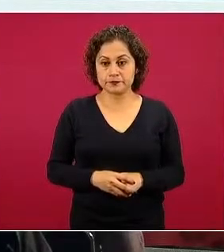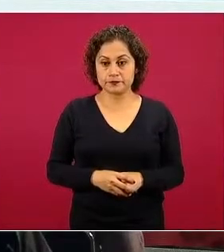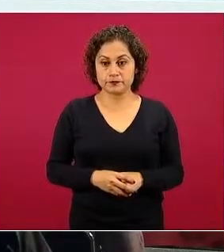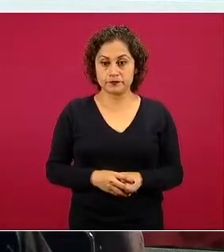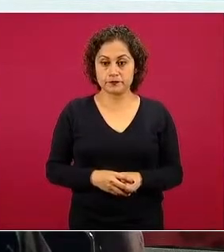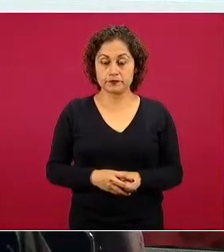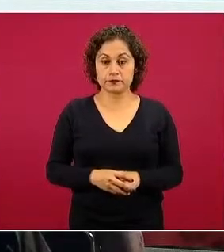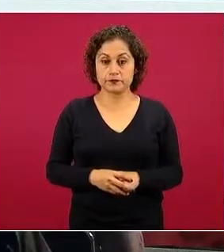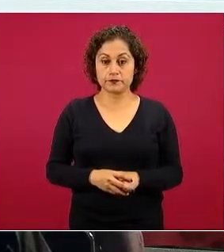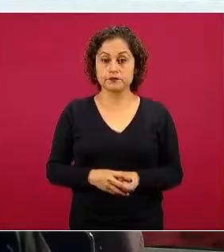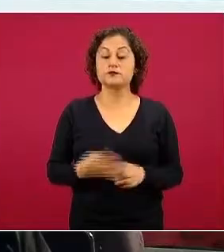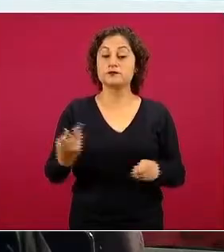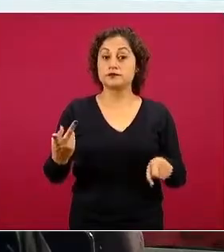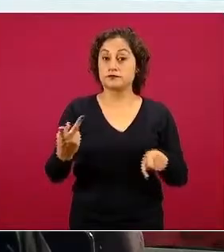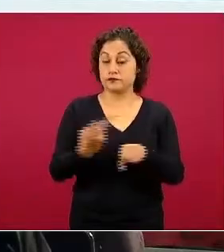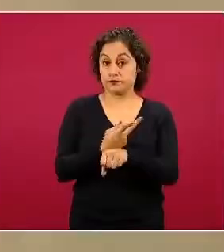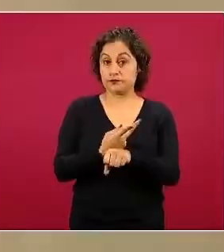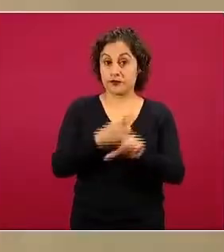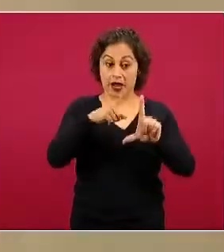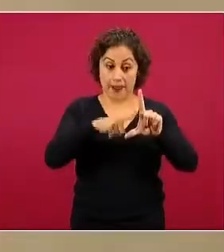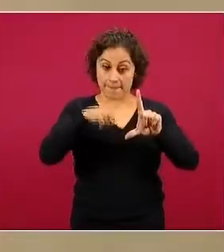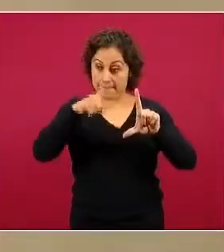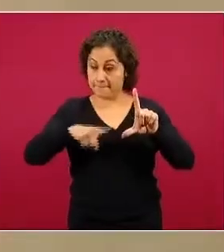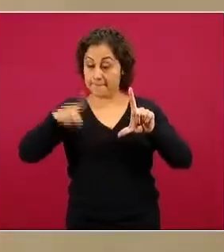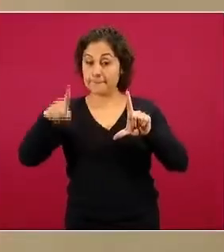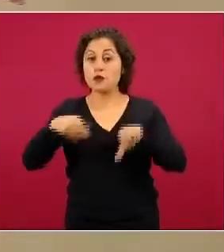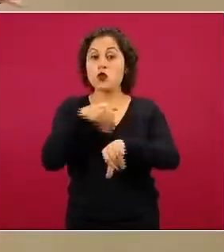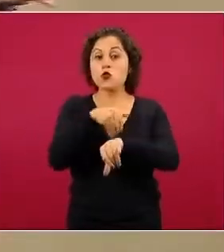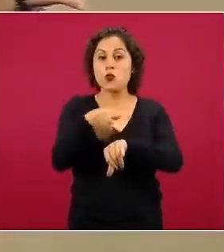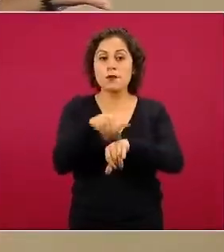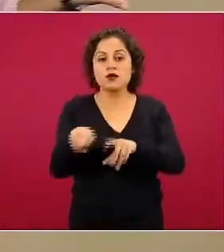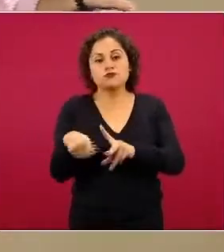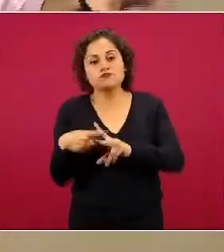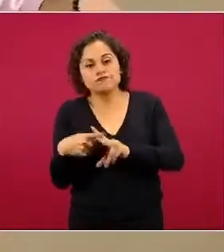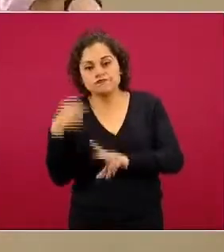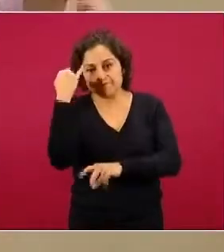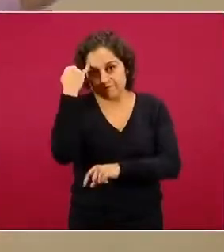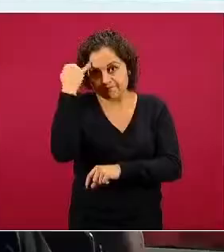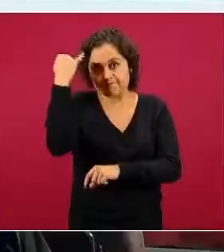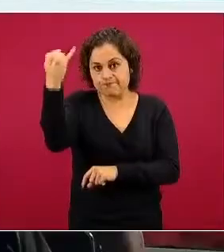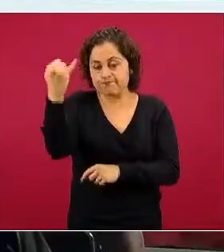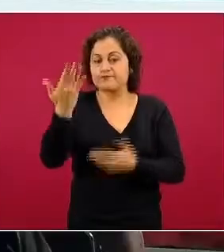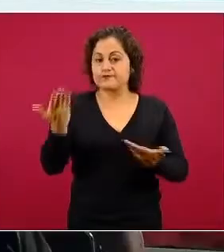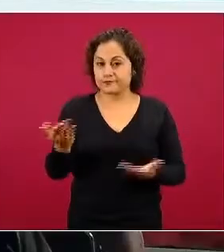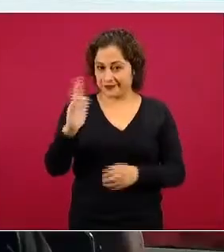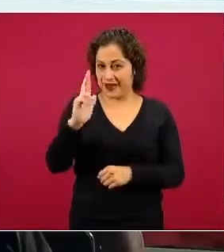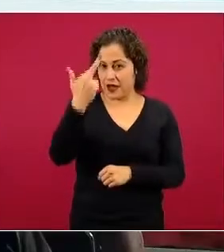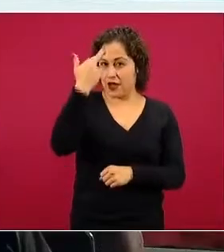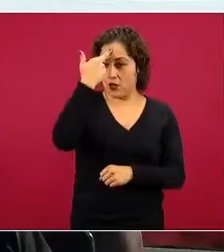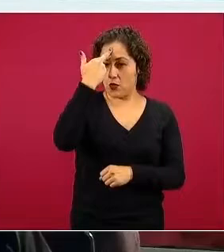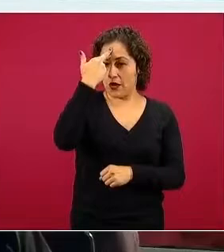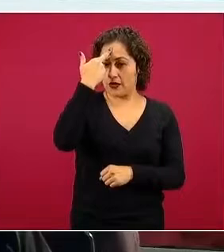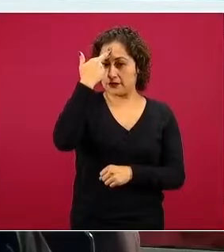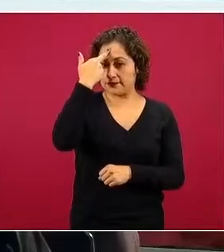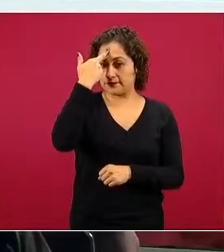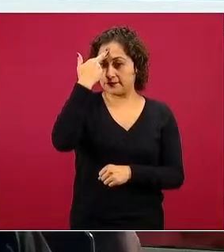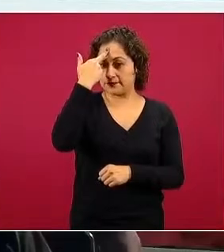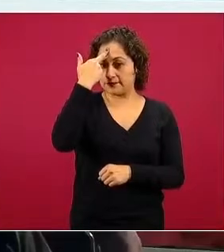Sobre los datos estimados, recuerden que entre los datos que teníamos en